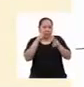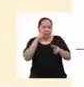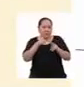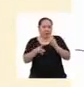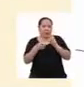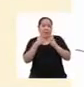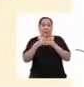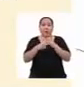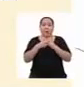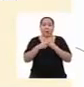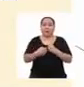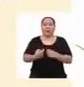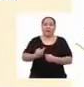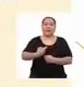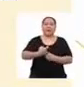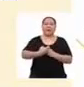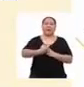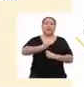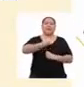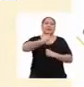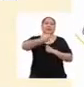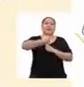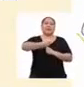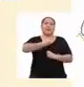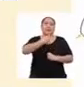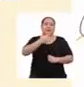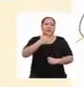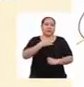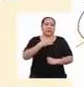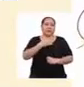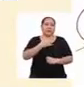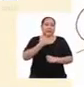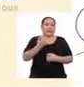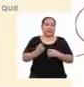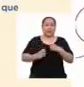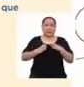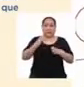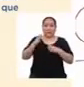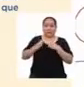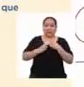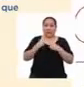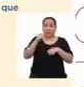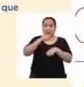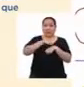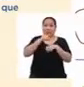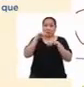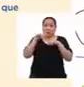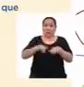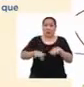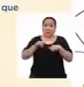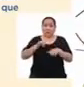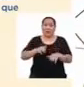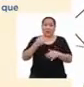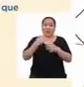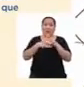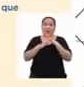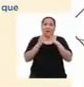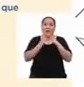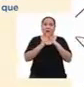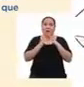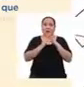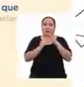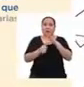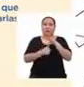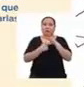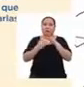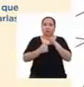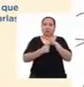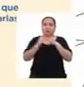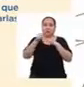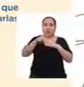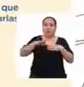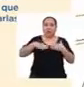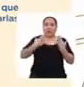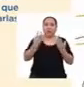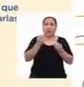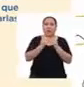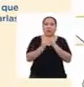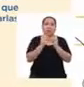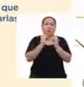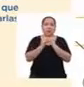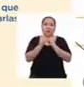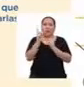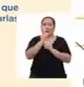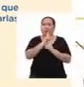situaciones que afectan su bienestar emocional en esta situación de aislamiento que vivimos y que puedan así aprender a sobrellevarlas